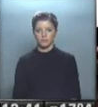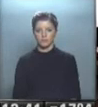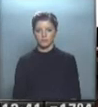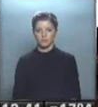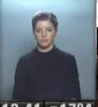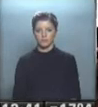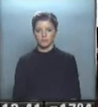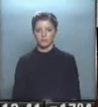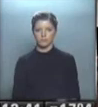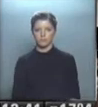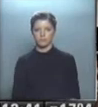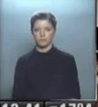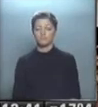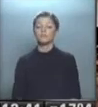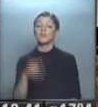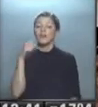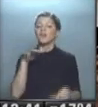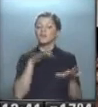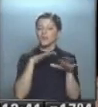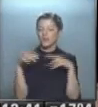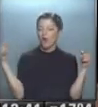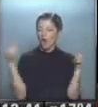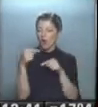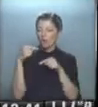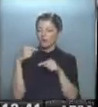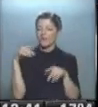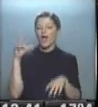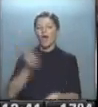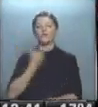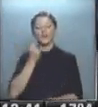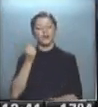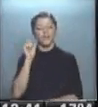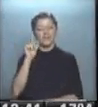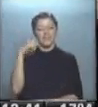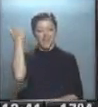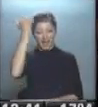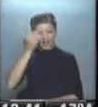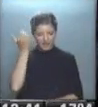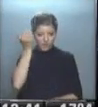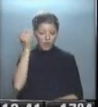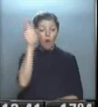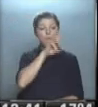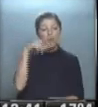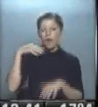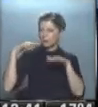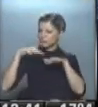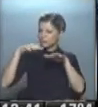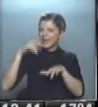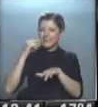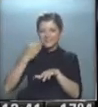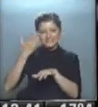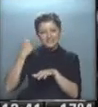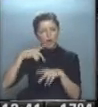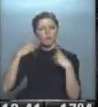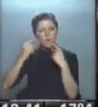of babies. En un claro desafío a las autoridades, decenas de mujeres de Arabia Saudita protagonizaron días atrás una